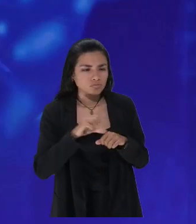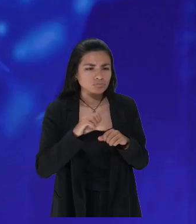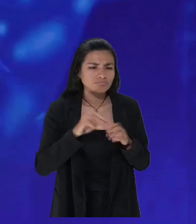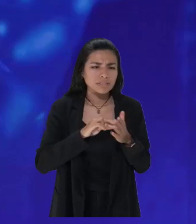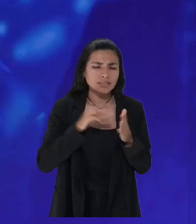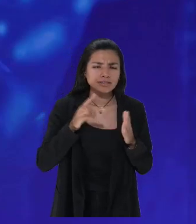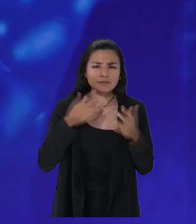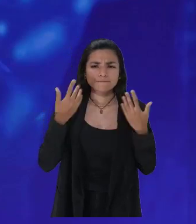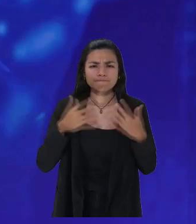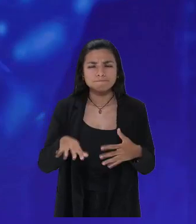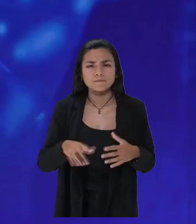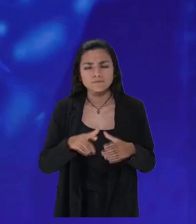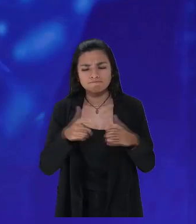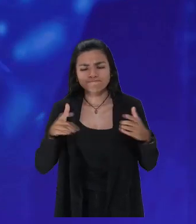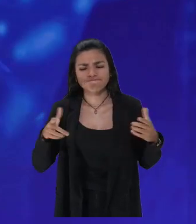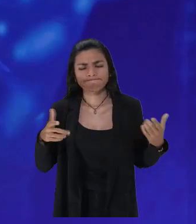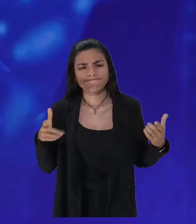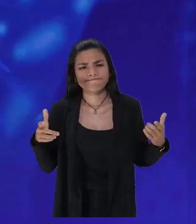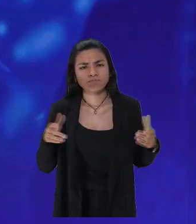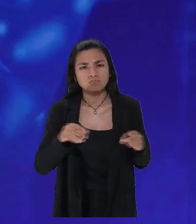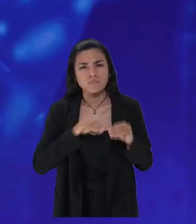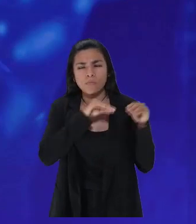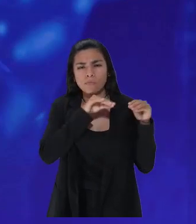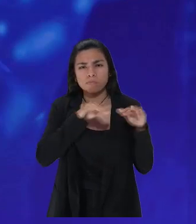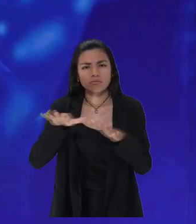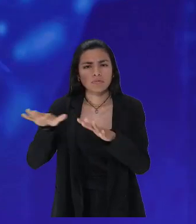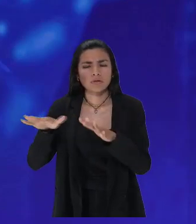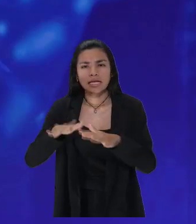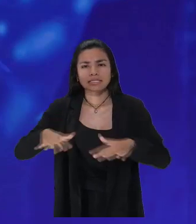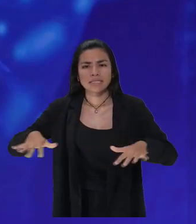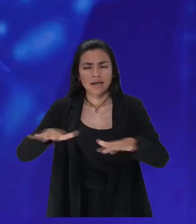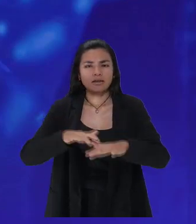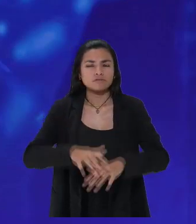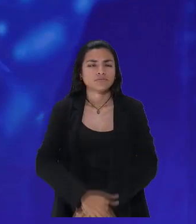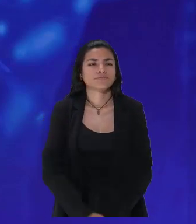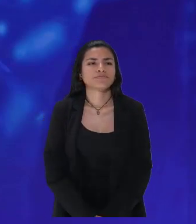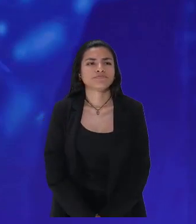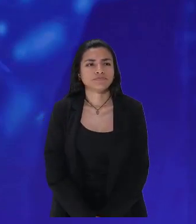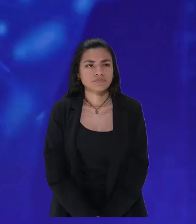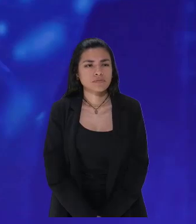podemos masificar y escalar a múltiples escenarios. ¿Bien?